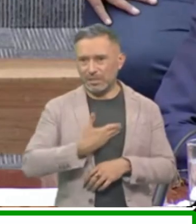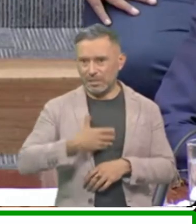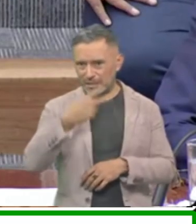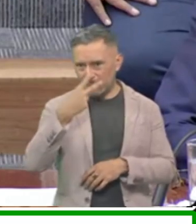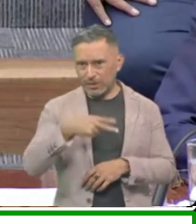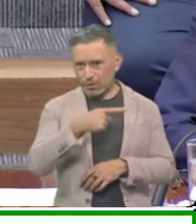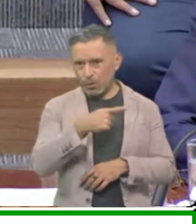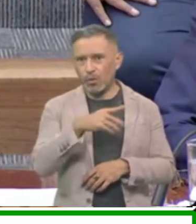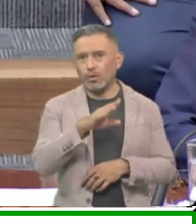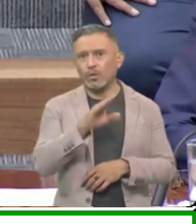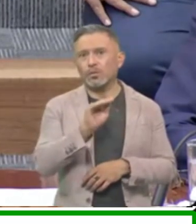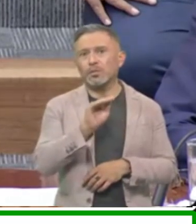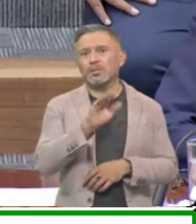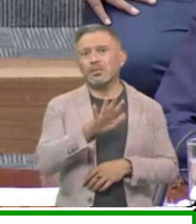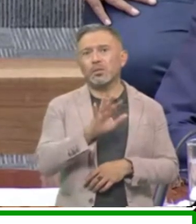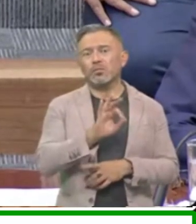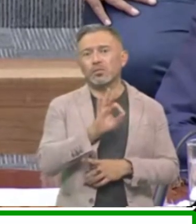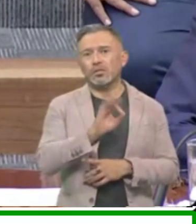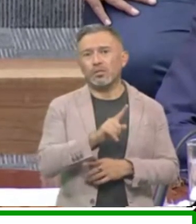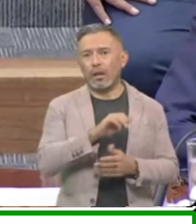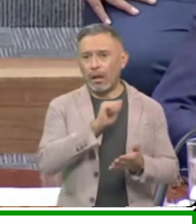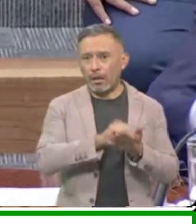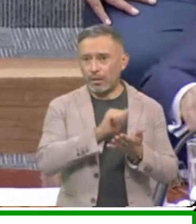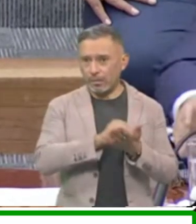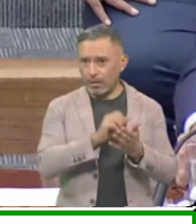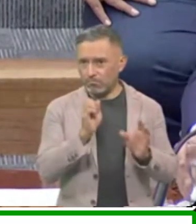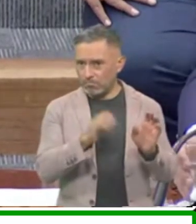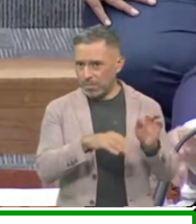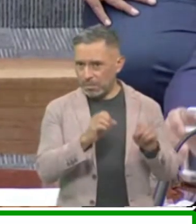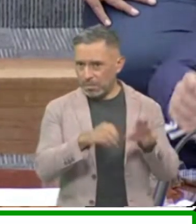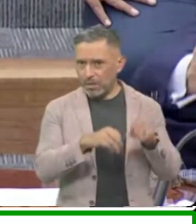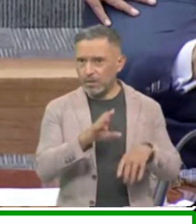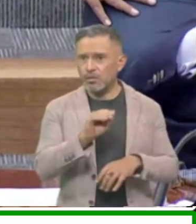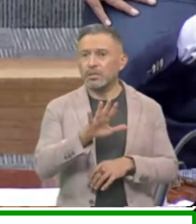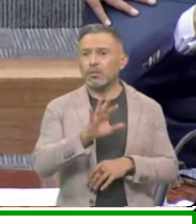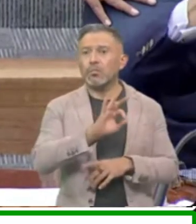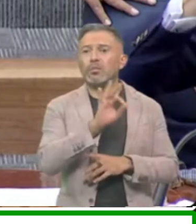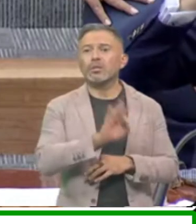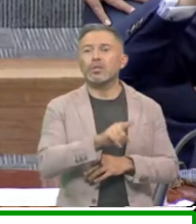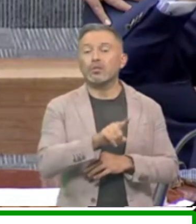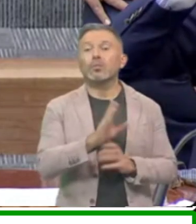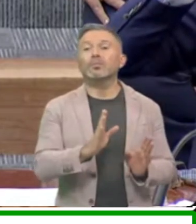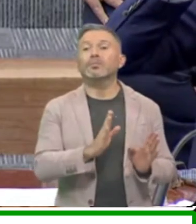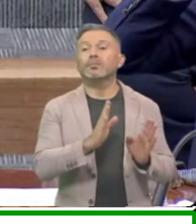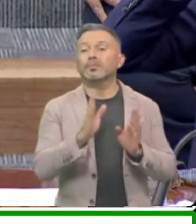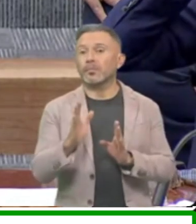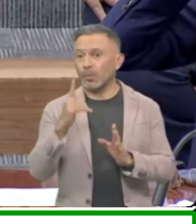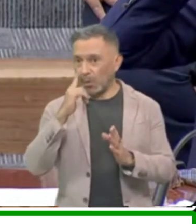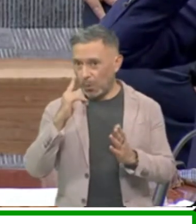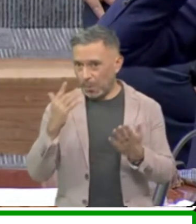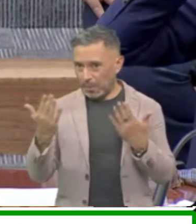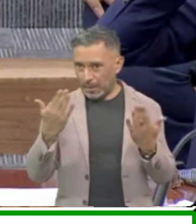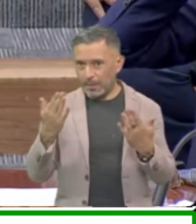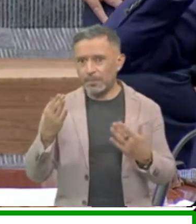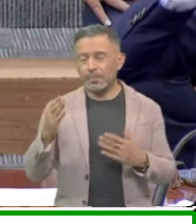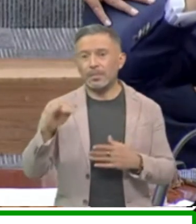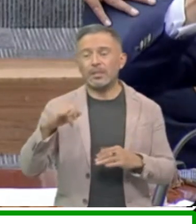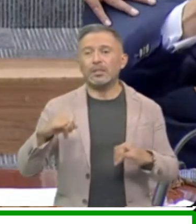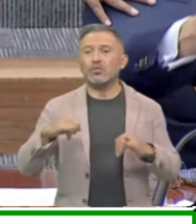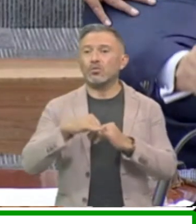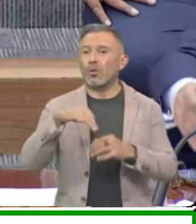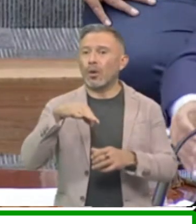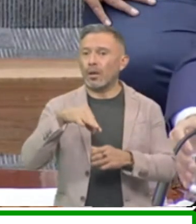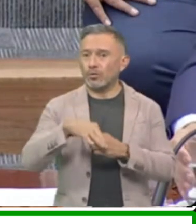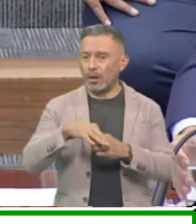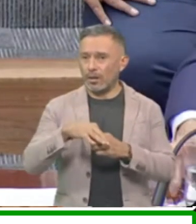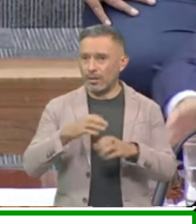el 95% de las actas recibidas, con respecto al que el Instituto Electoral de Yucatán